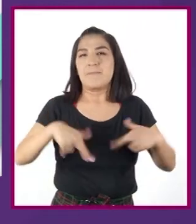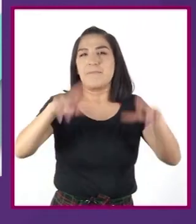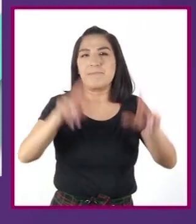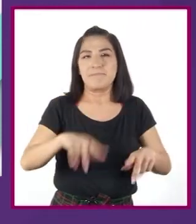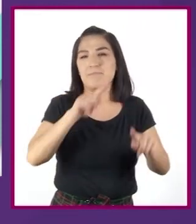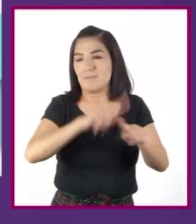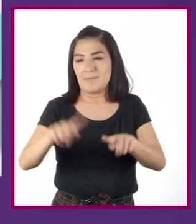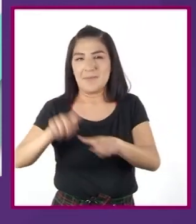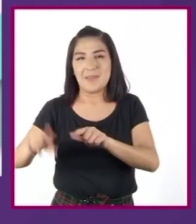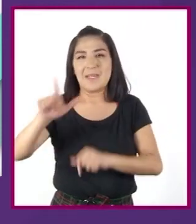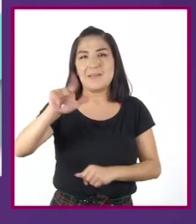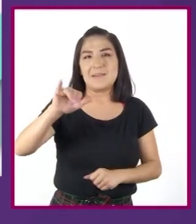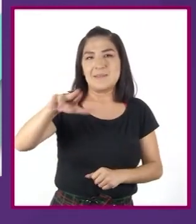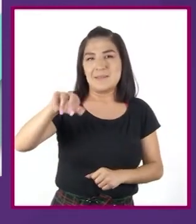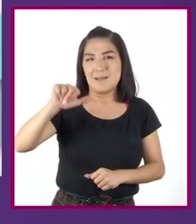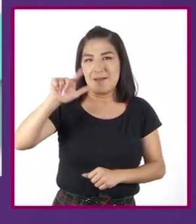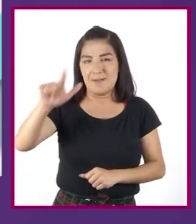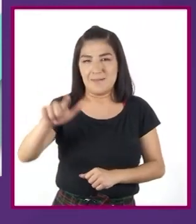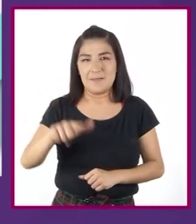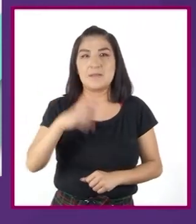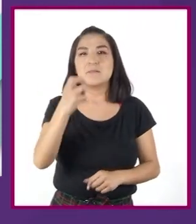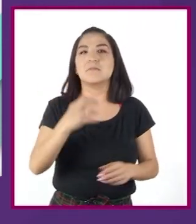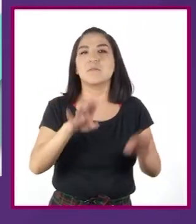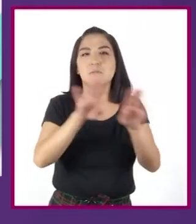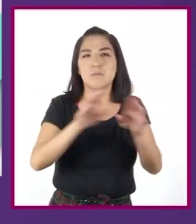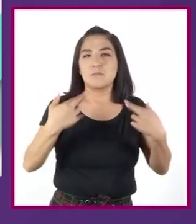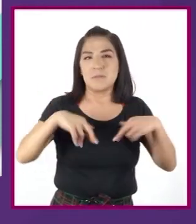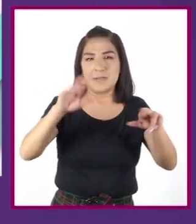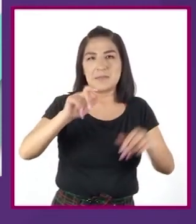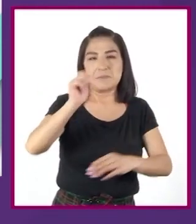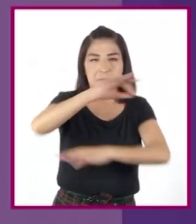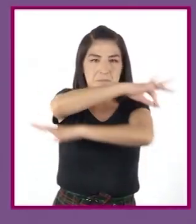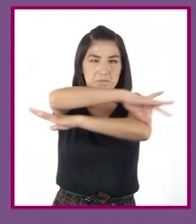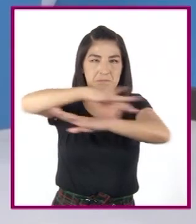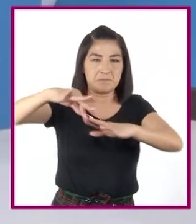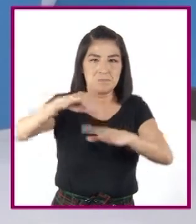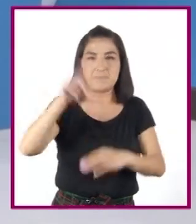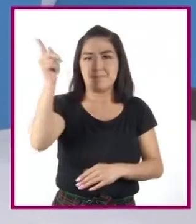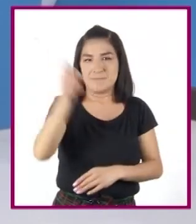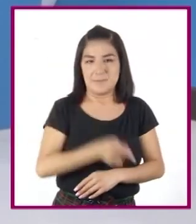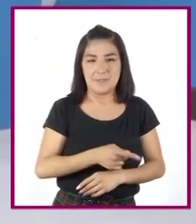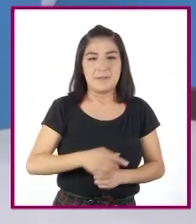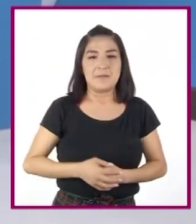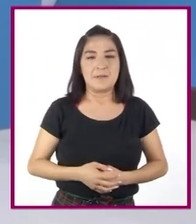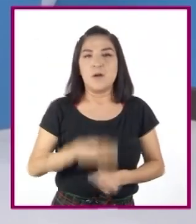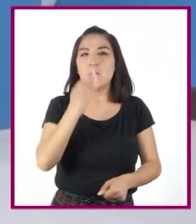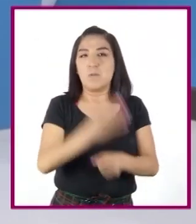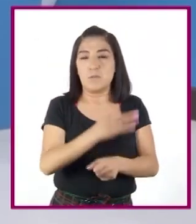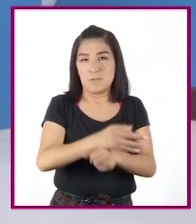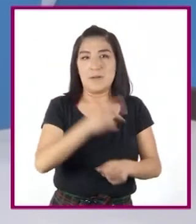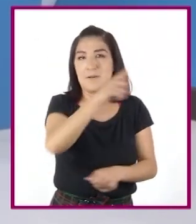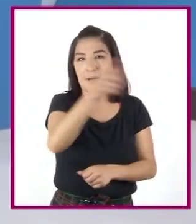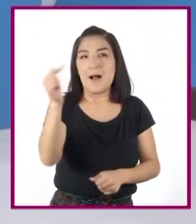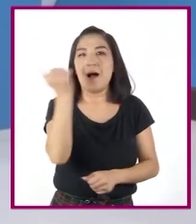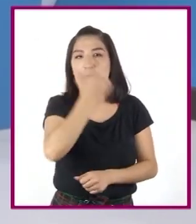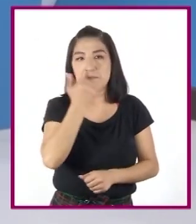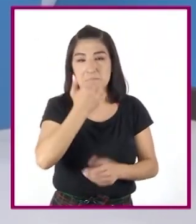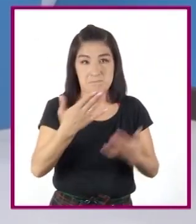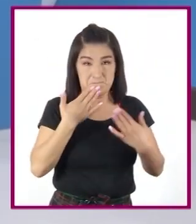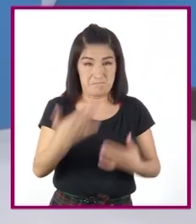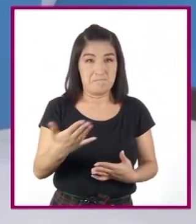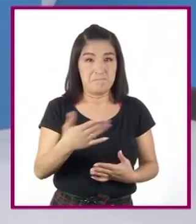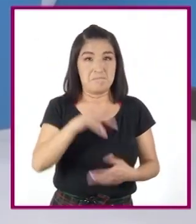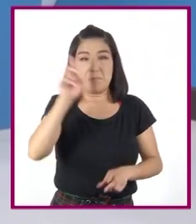variación lineal y su representación gráfica es una línea recta. Hasta aquí, alumnas y alumnos. ¿Vamos